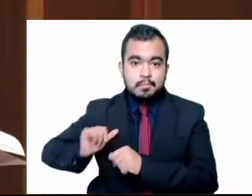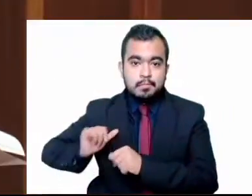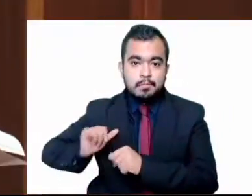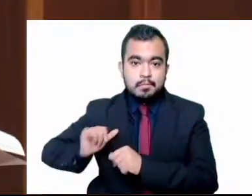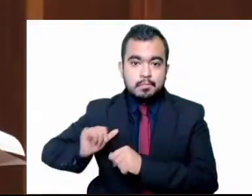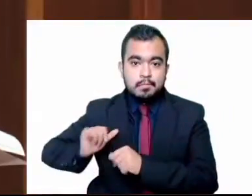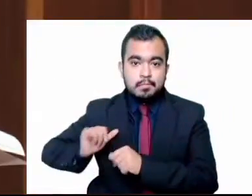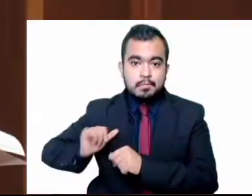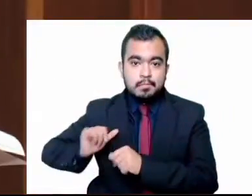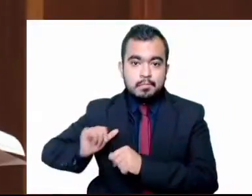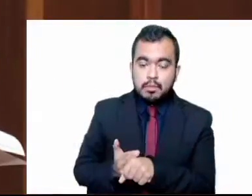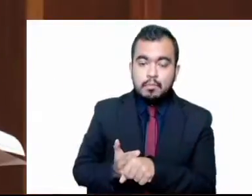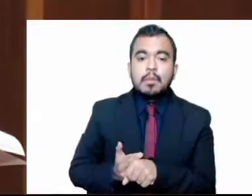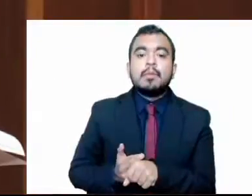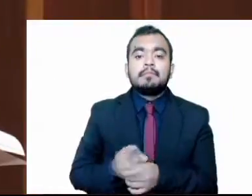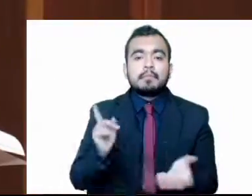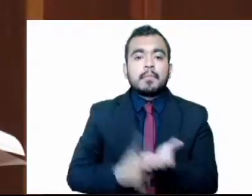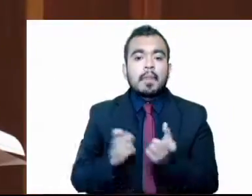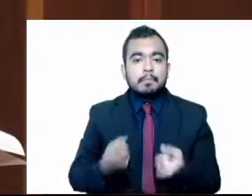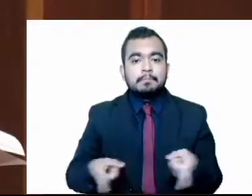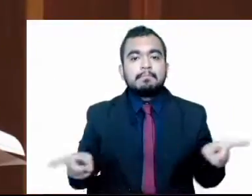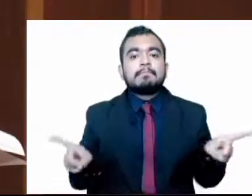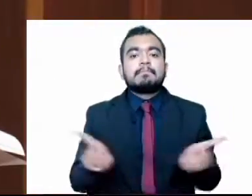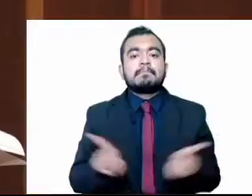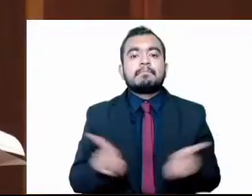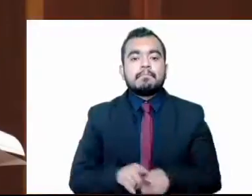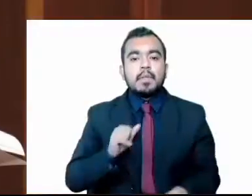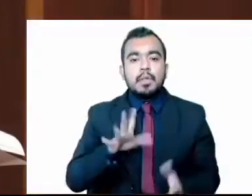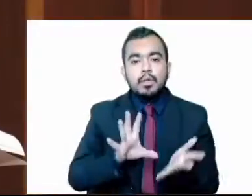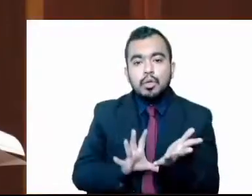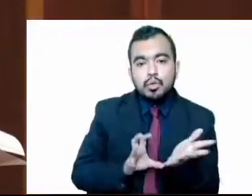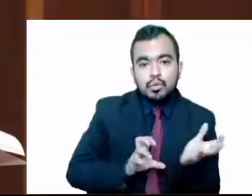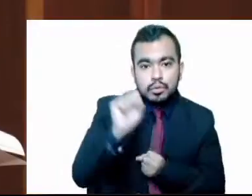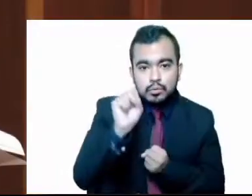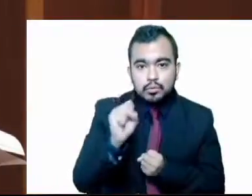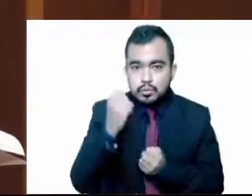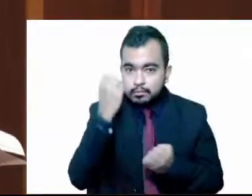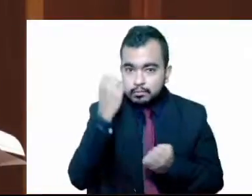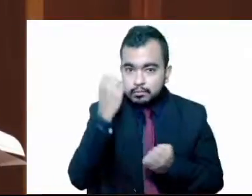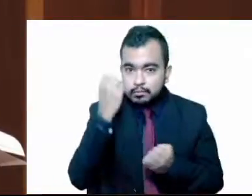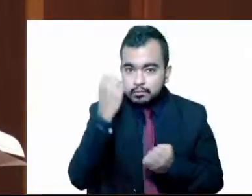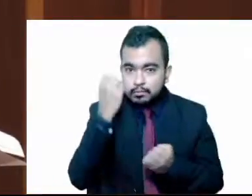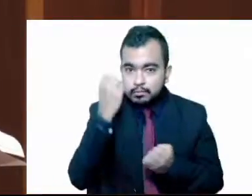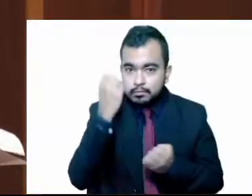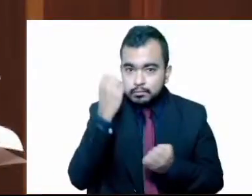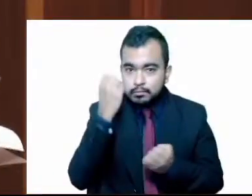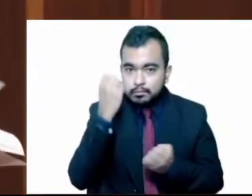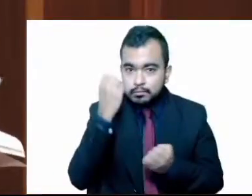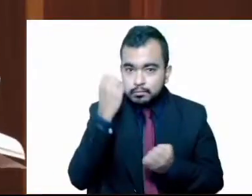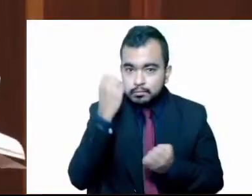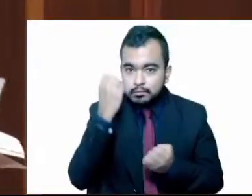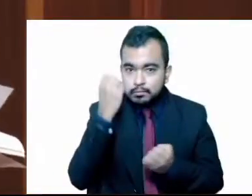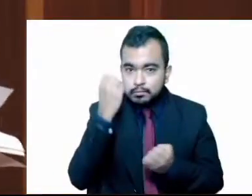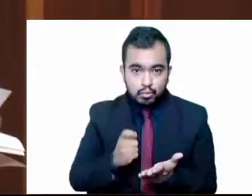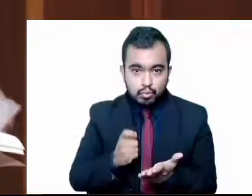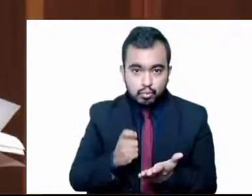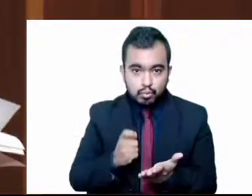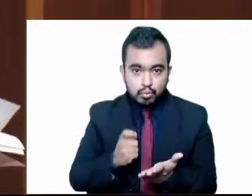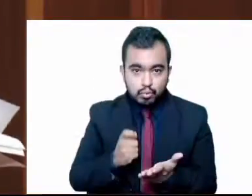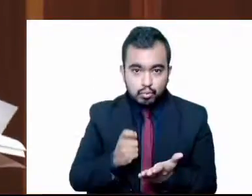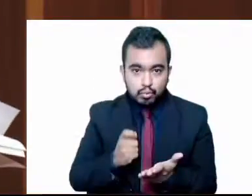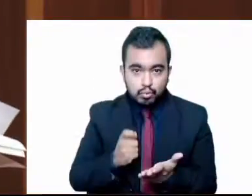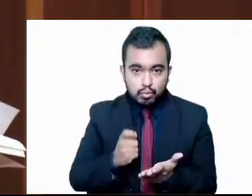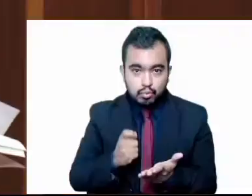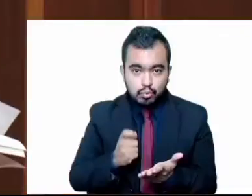criterios constitucionales y jurisprudenciales, permitiendo de esta manera el reconocimiento y garantizando el derecho de